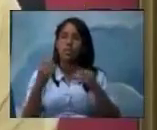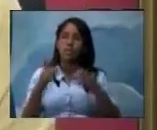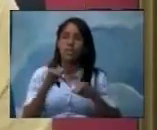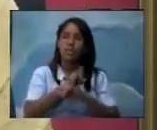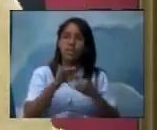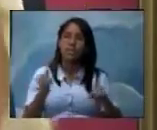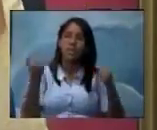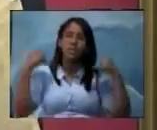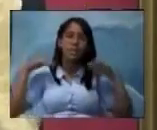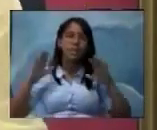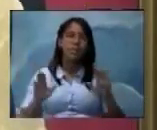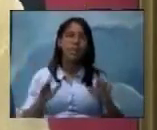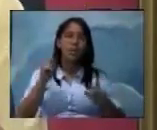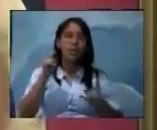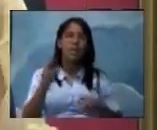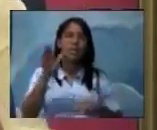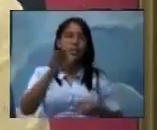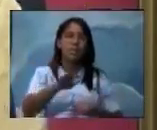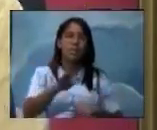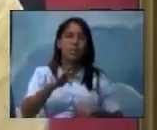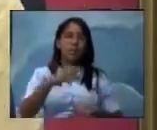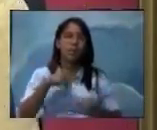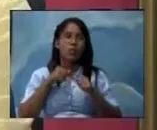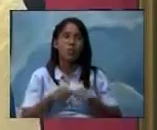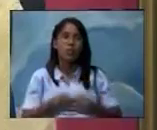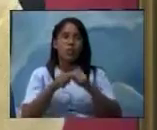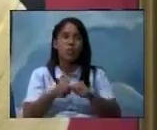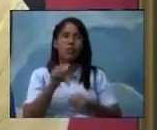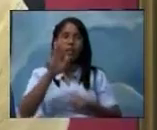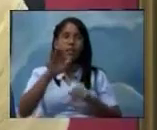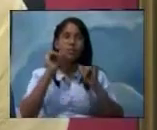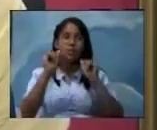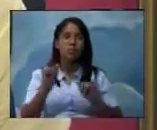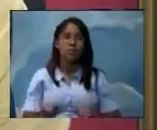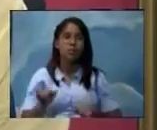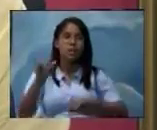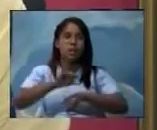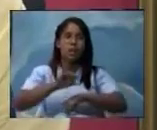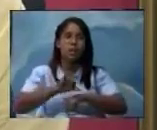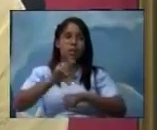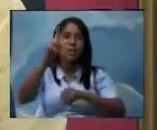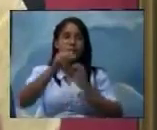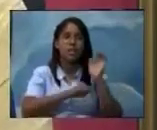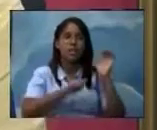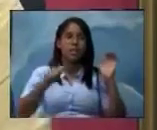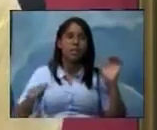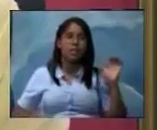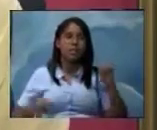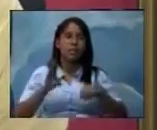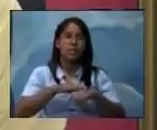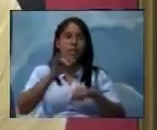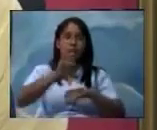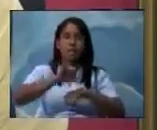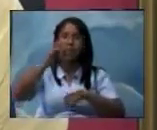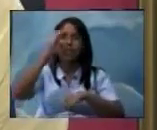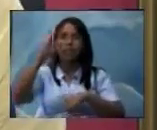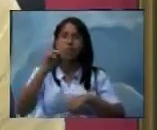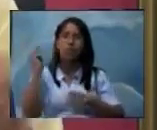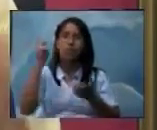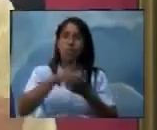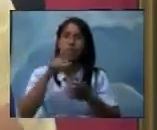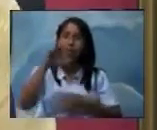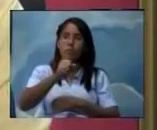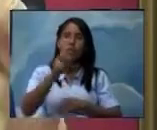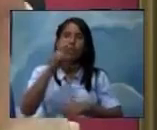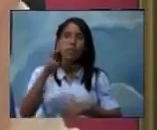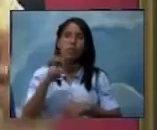tantas eras ya y sin embargo allí estamos, allí permanecemos, y así mismo la iglesia del Señor, porque la iglesia esa del Señor no fue